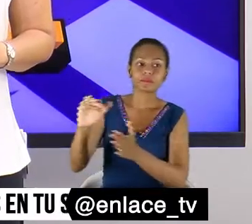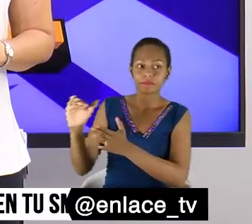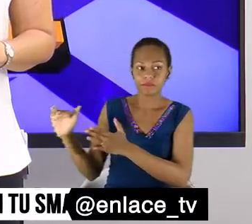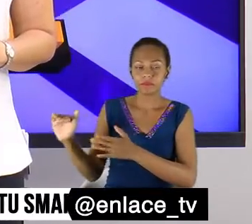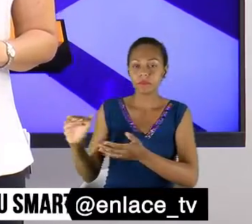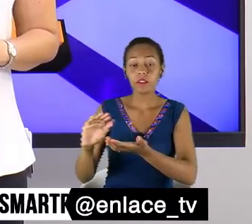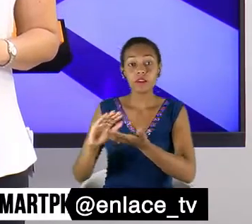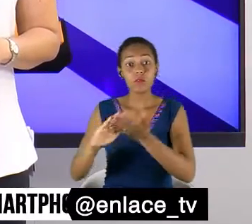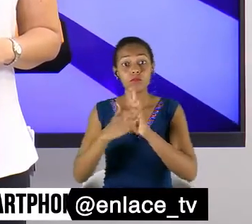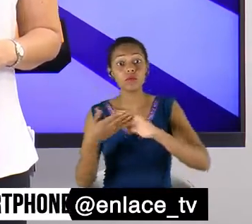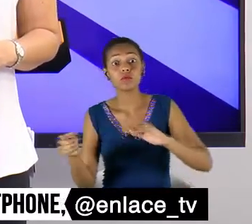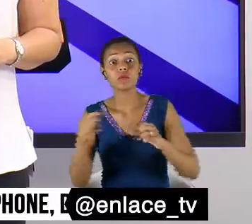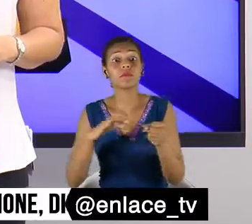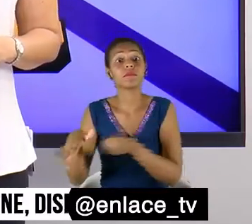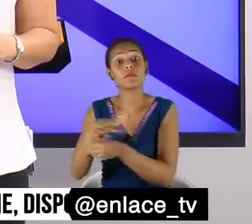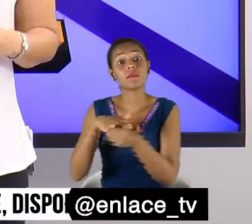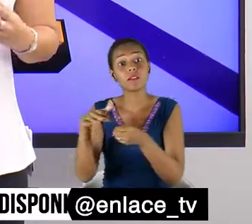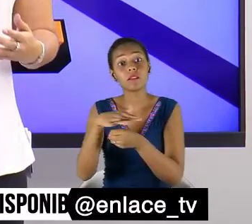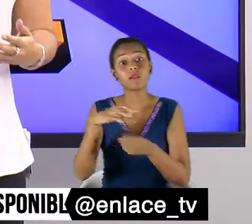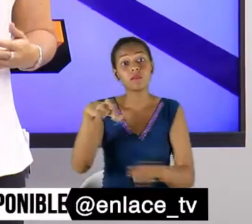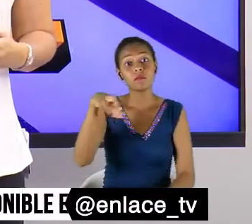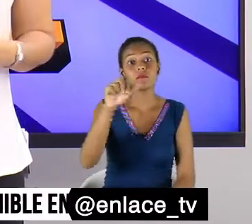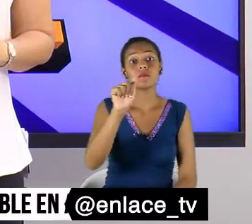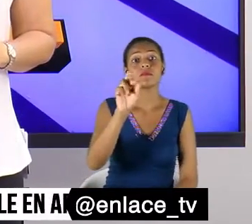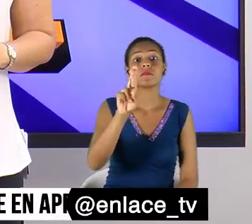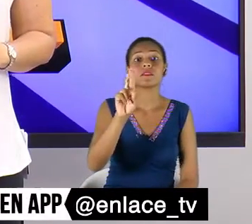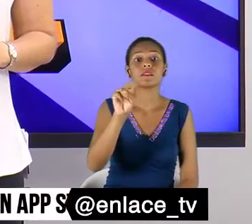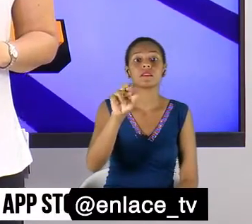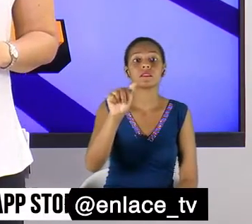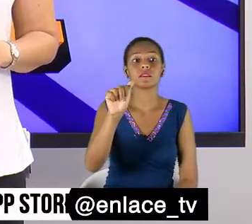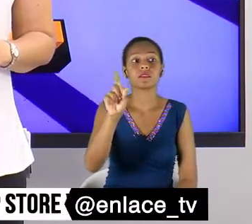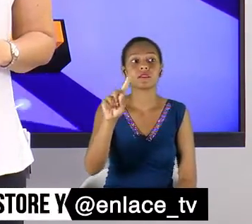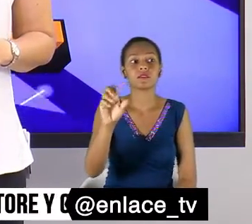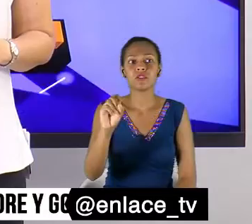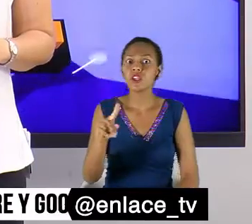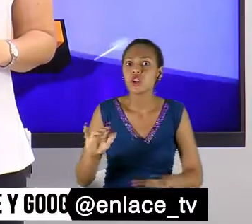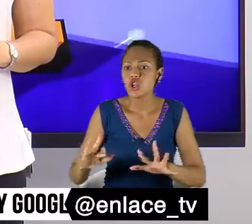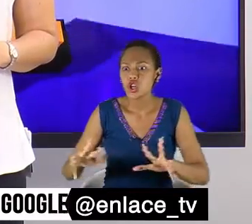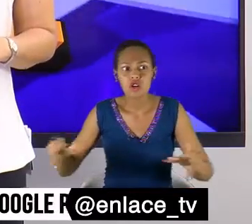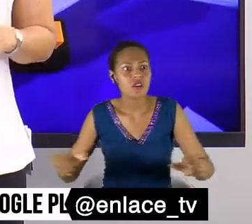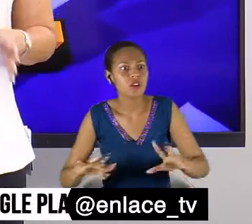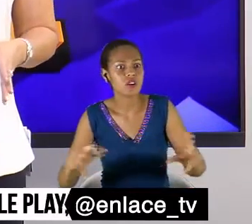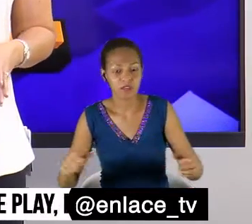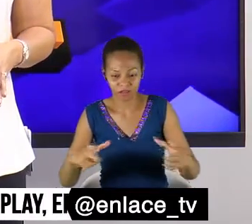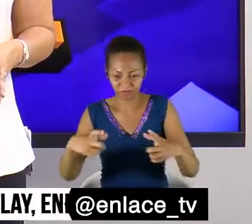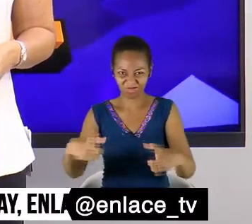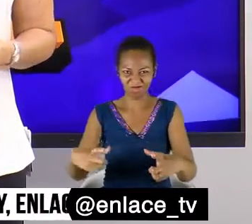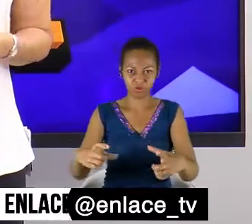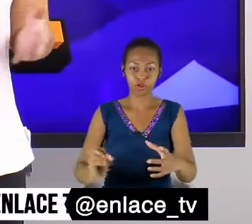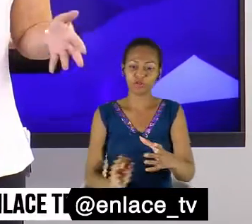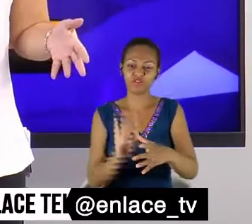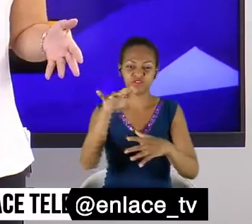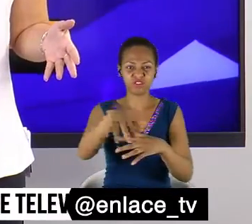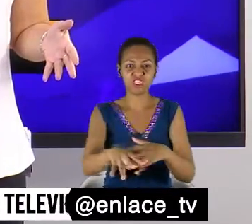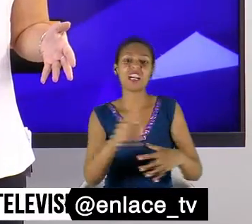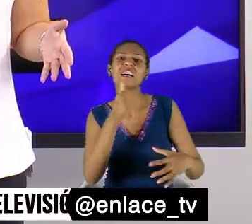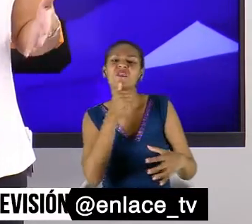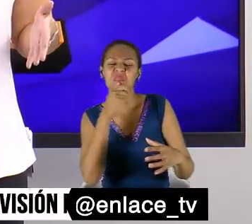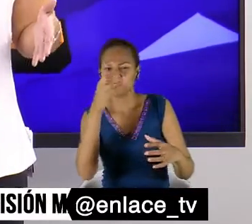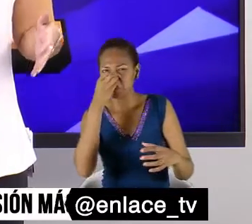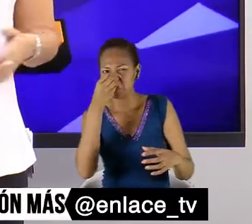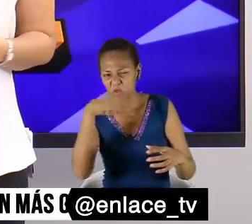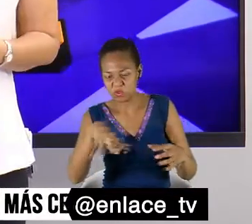barrio del Parnaso se muestra preocupada por el constante robo de las tapas de las alcantarillas del sector. Ya estos robos se dan a plena luz del